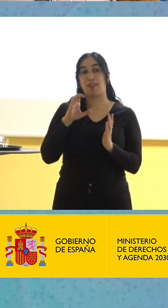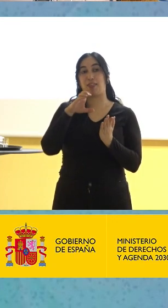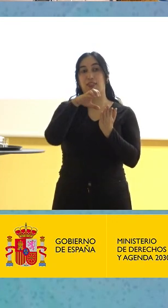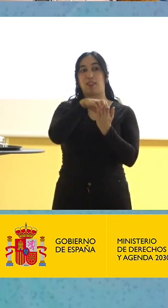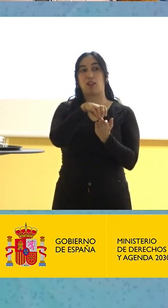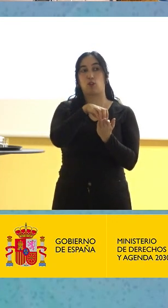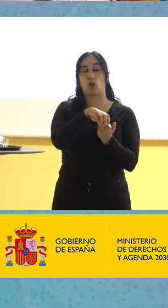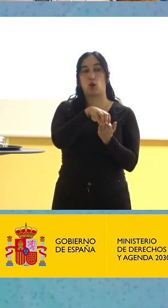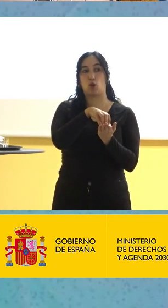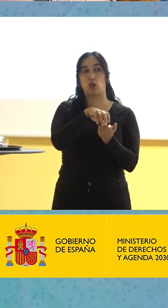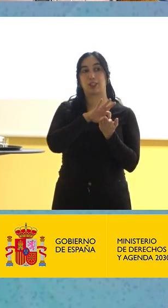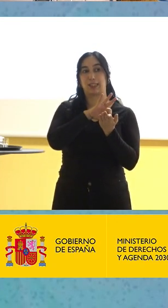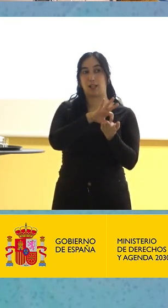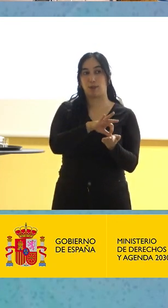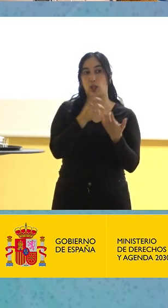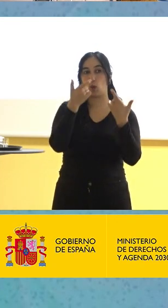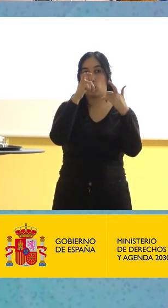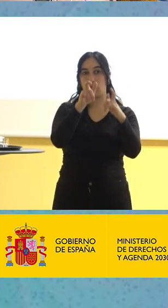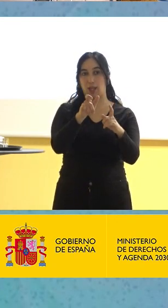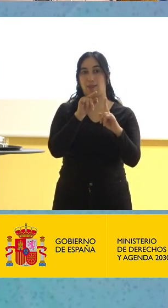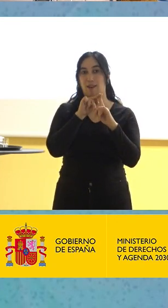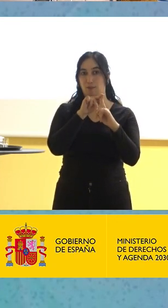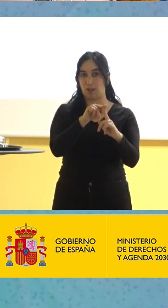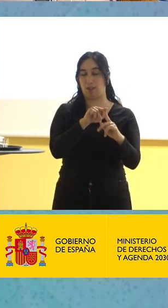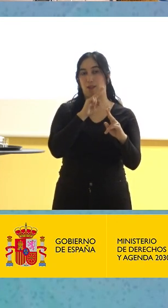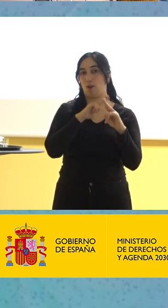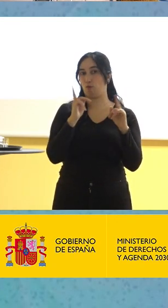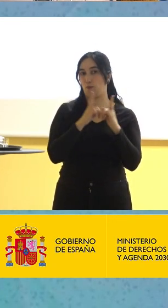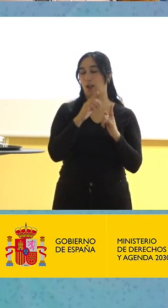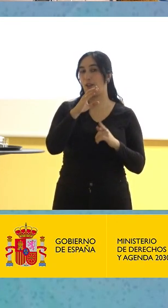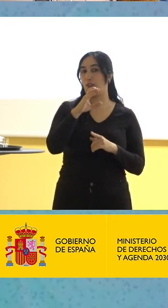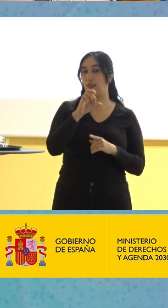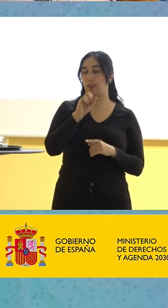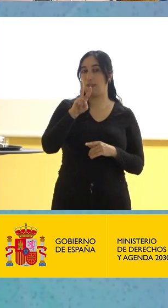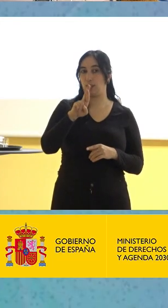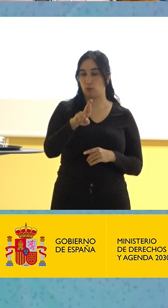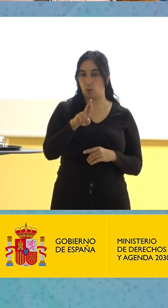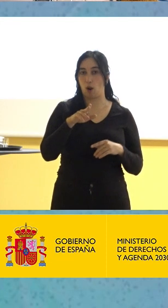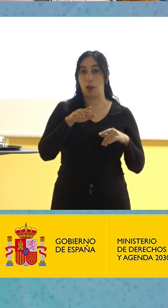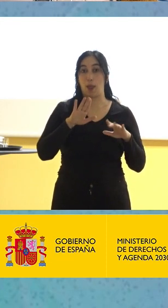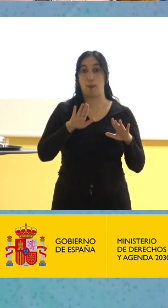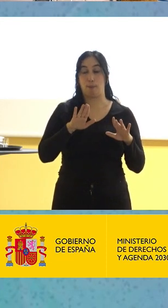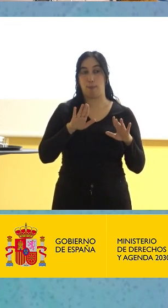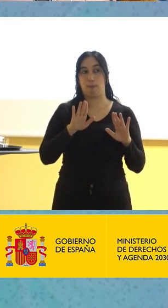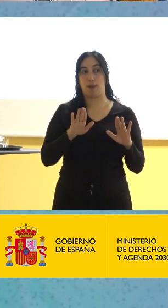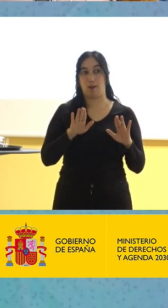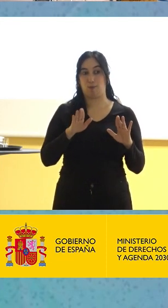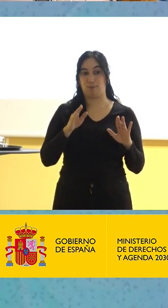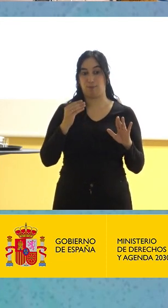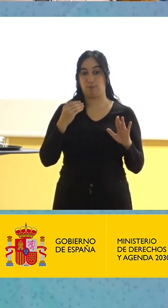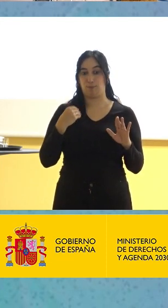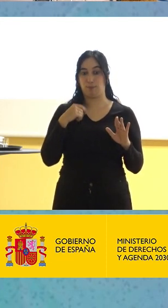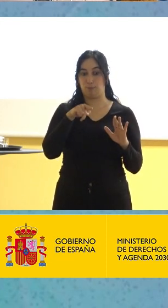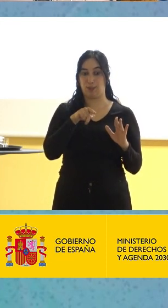centros, servicios y unidades de referencia, pero la derivación a